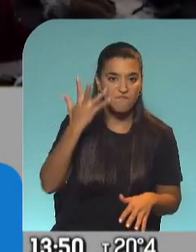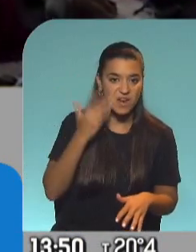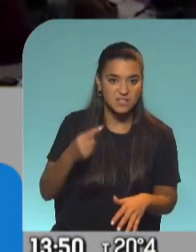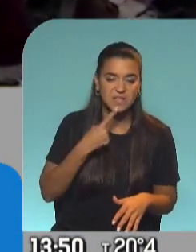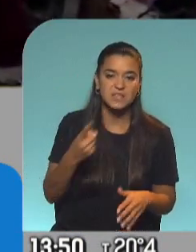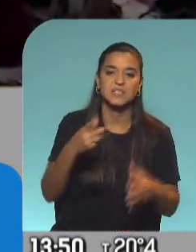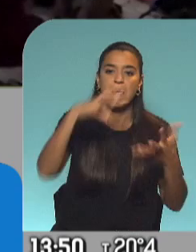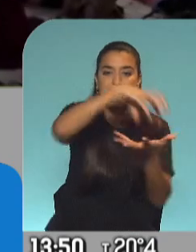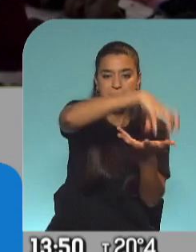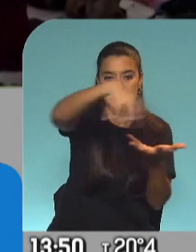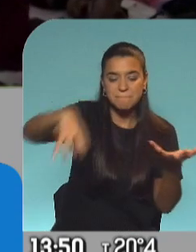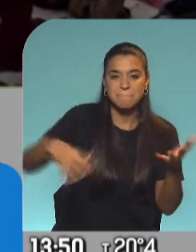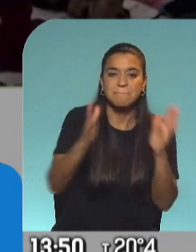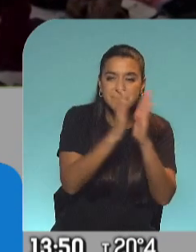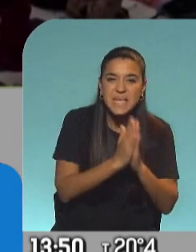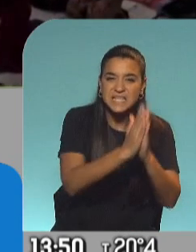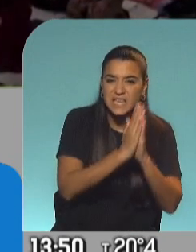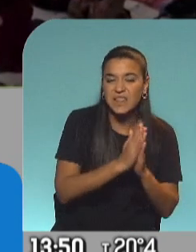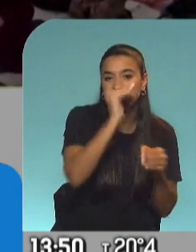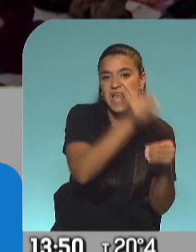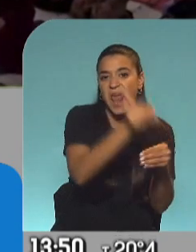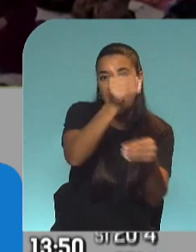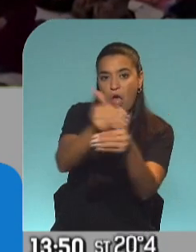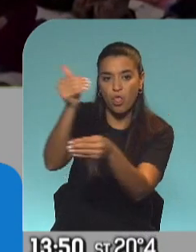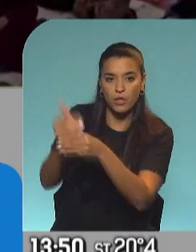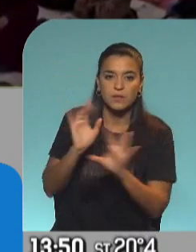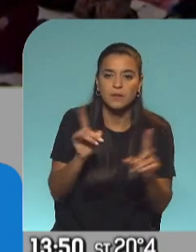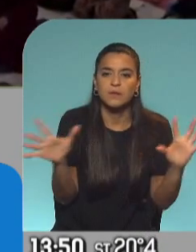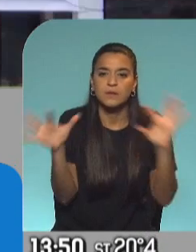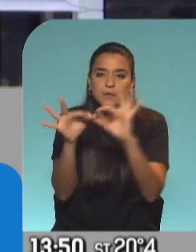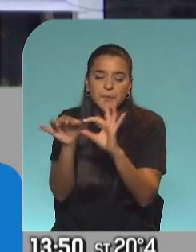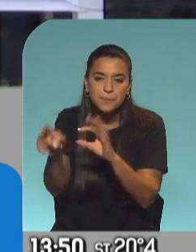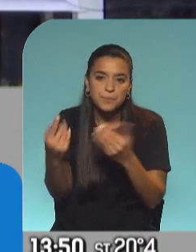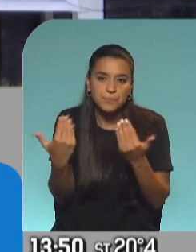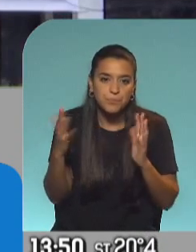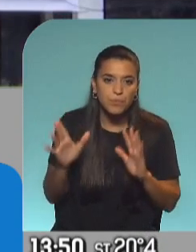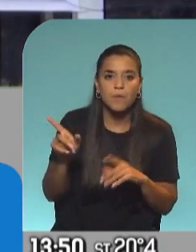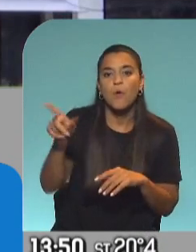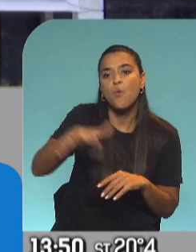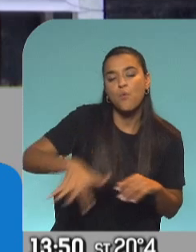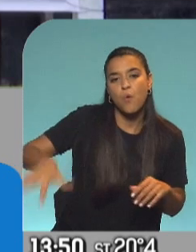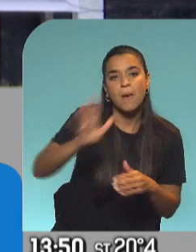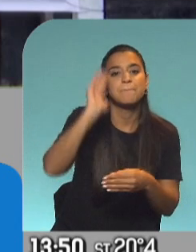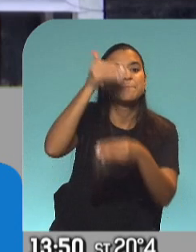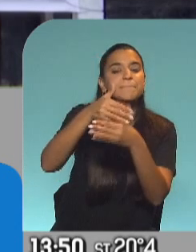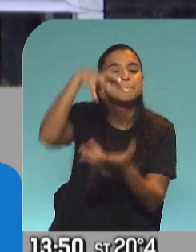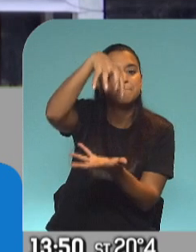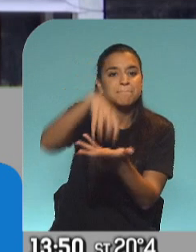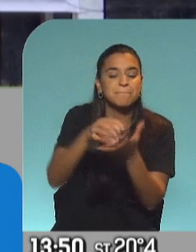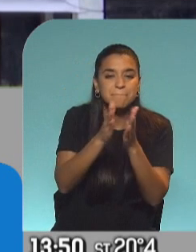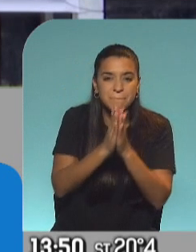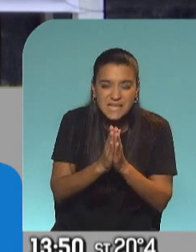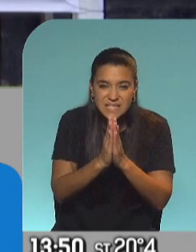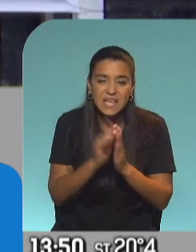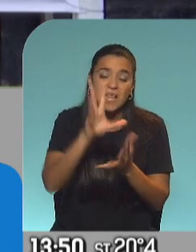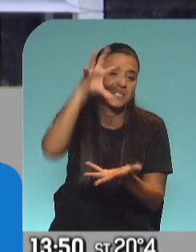de mezquitas y alguna otra operación que vinculó a la posibilidad de que ahí fuera los lugares donde... Sí, se cerró la mezquita donde se había armado